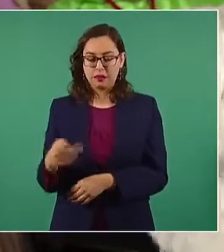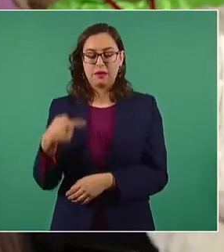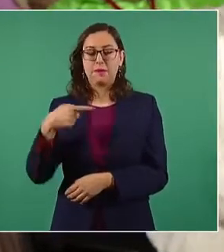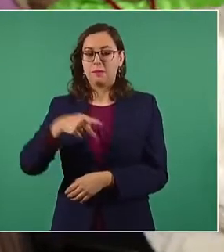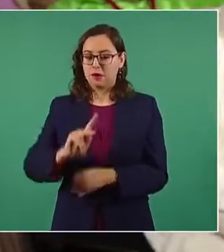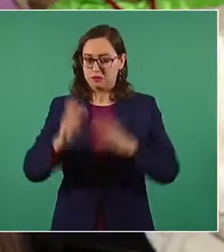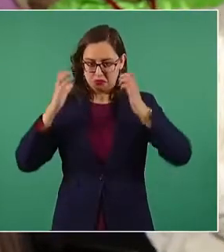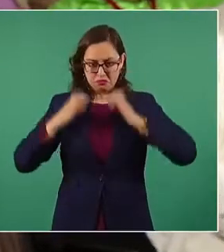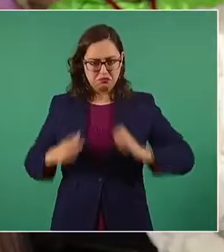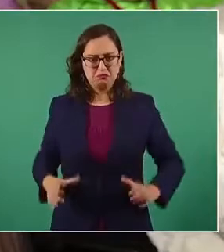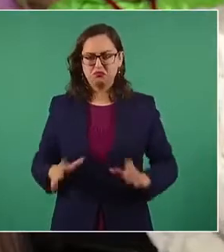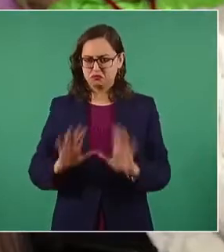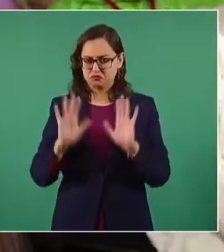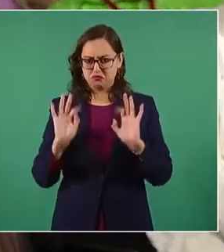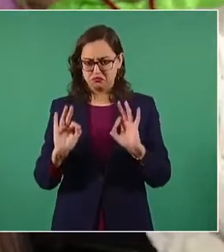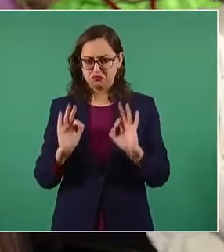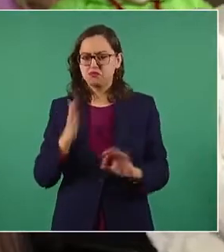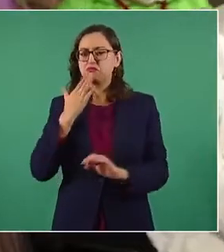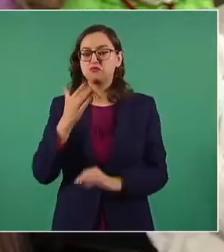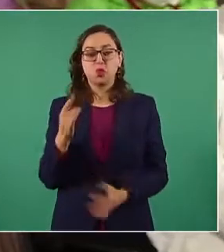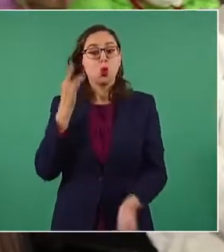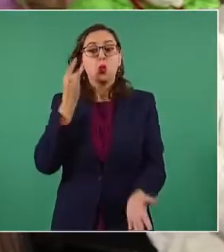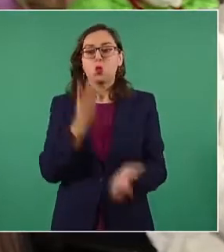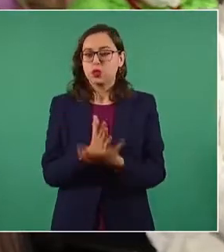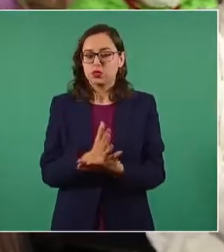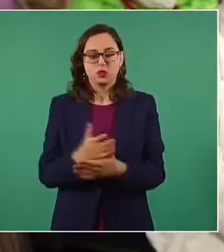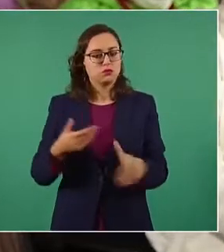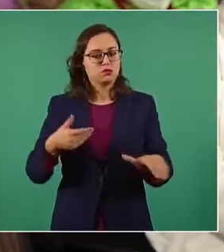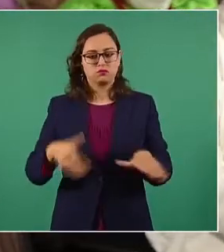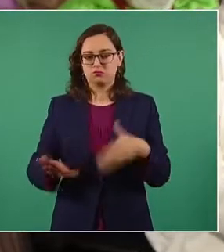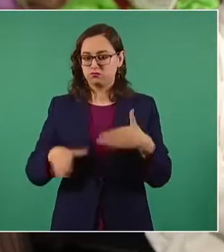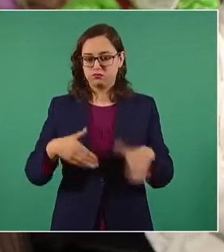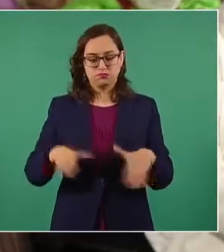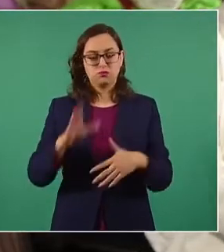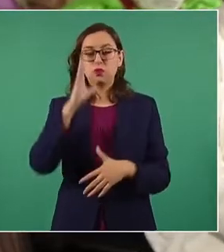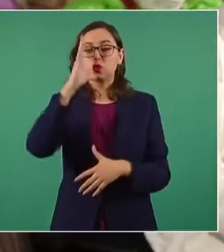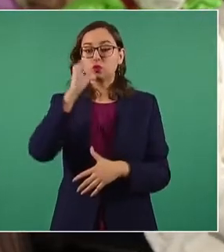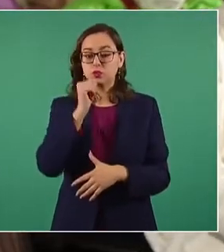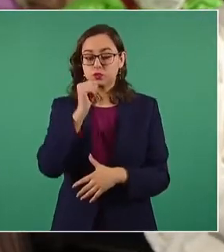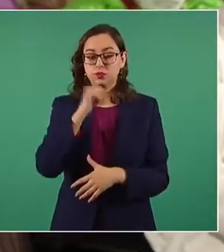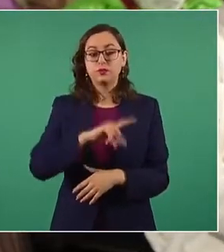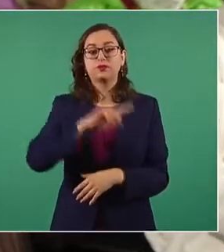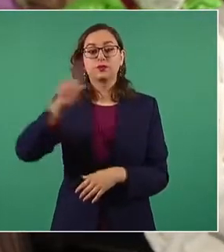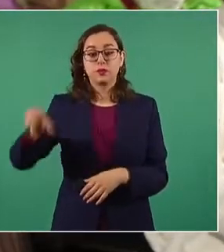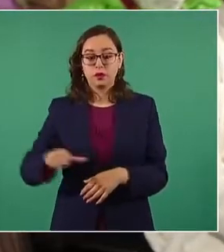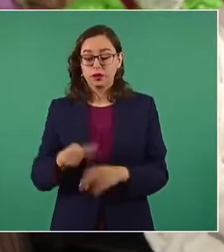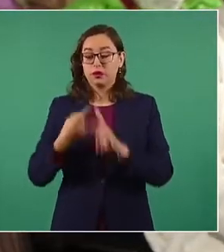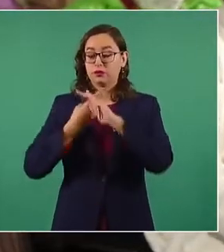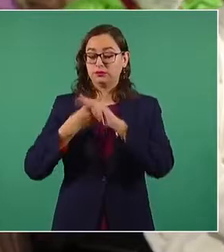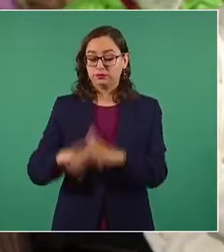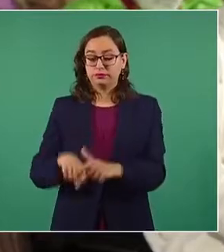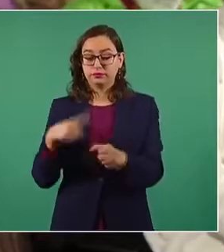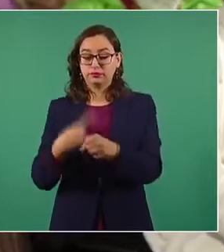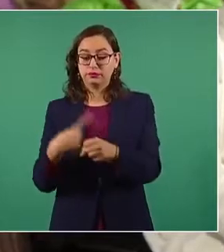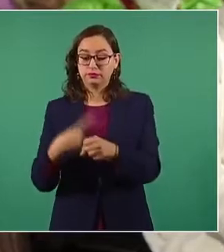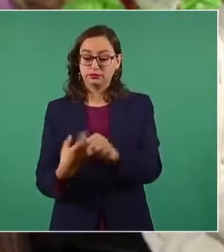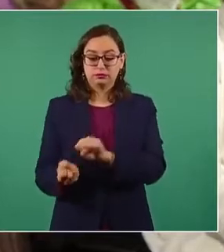demás. La niña, desde que empezó a presentar los síntomas, en 4 días